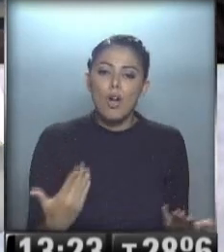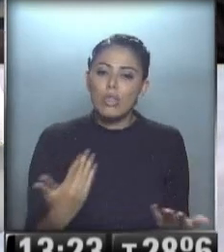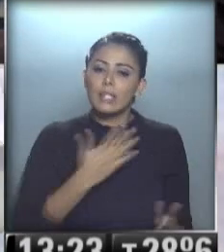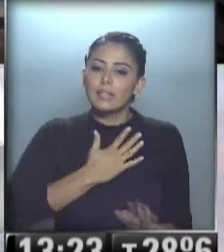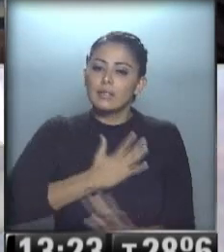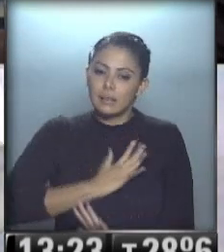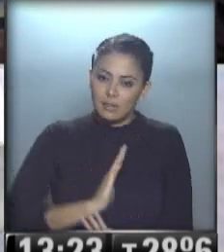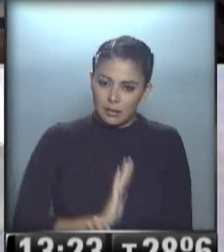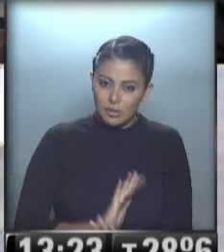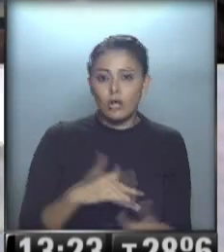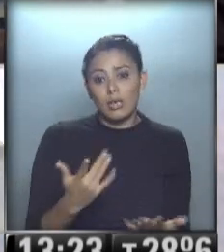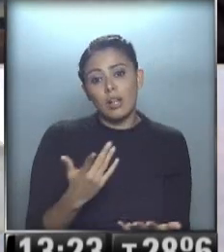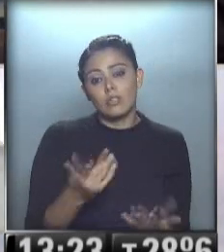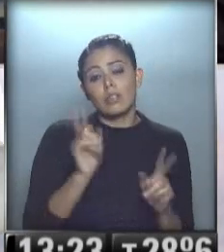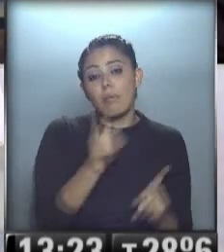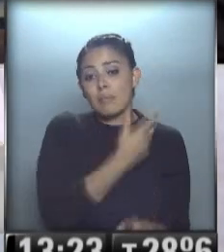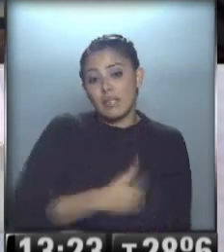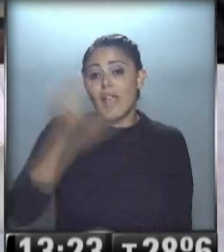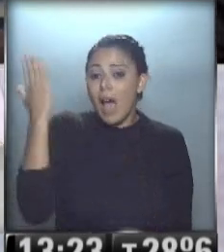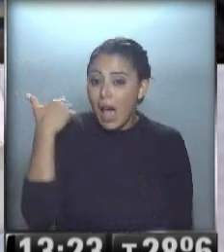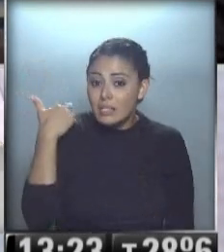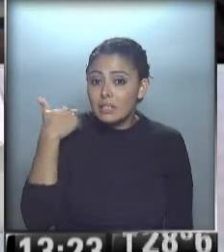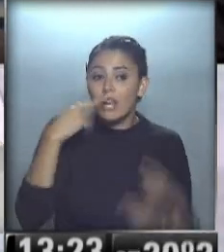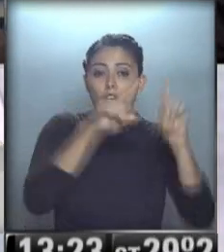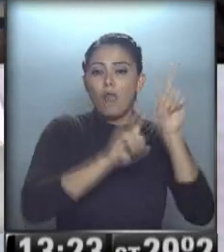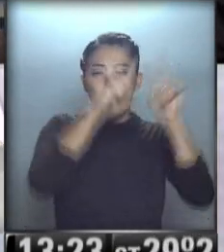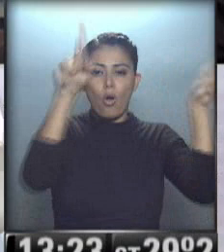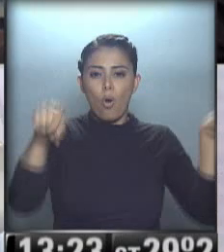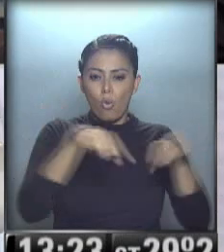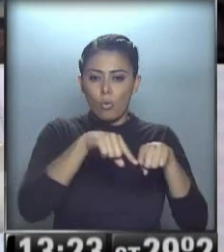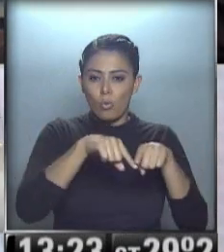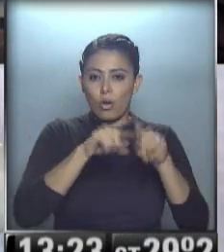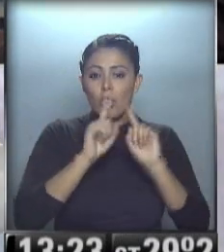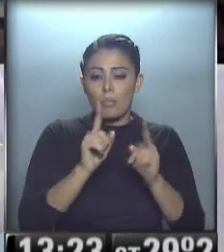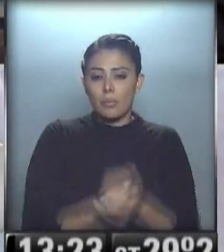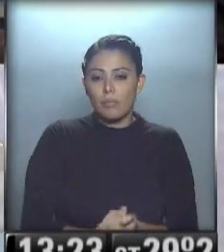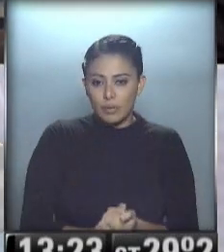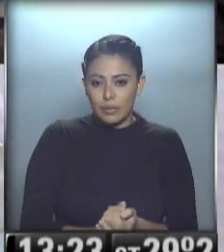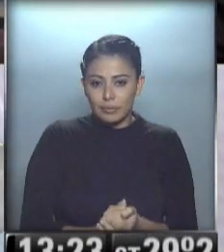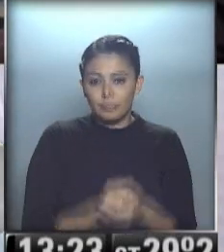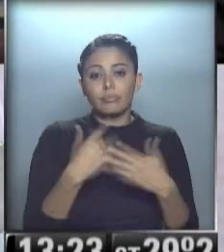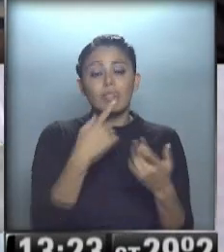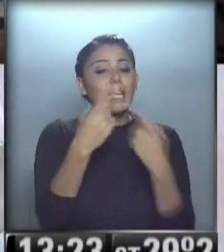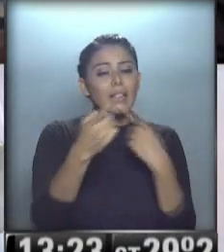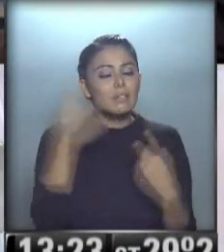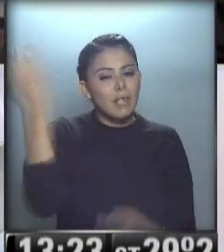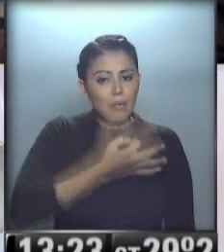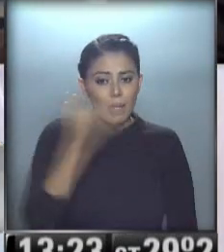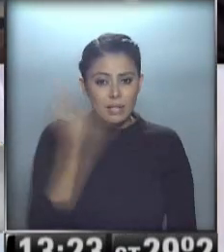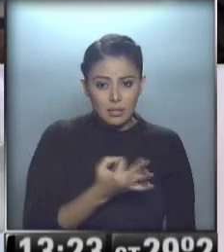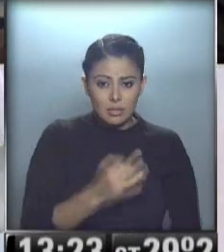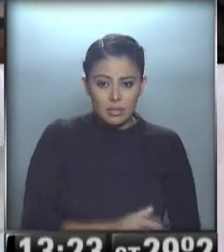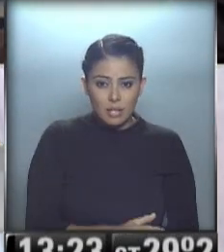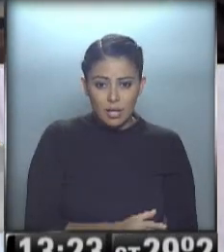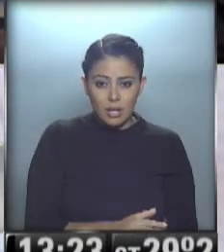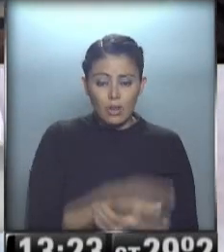calmados Claro nos explicaba maduro ayer con cuadros en esta televisión en esta e entrevista exclusiva que tuvo para